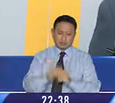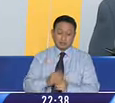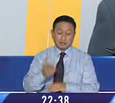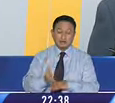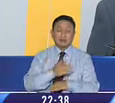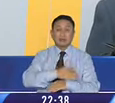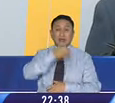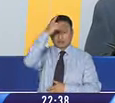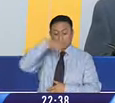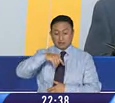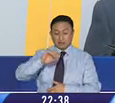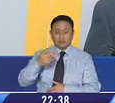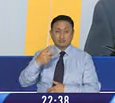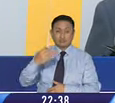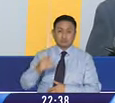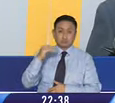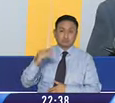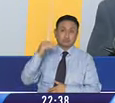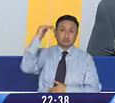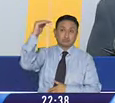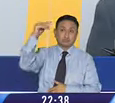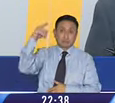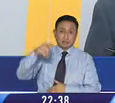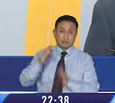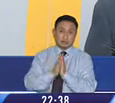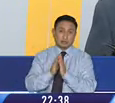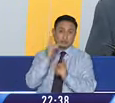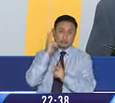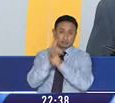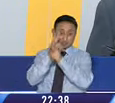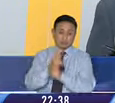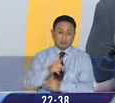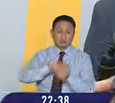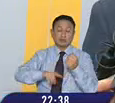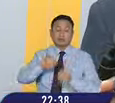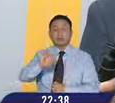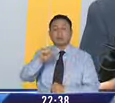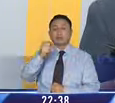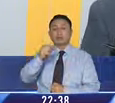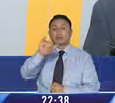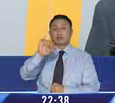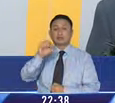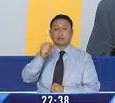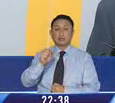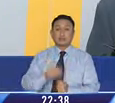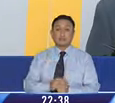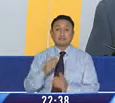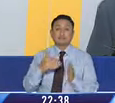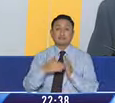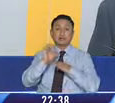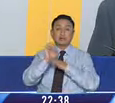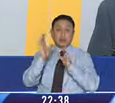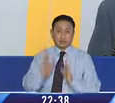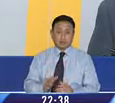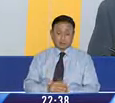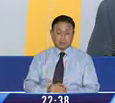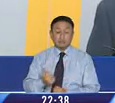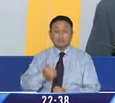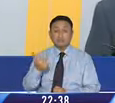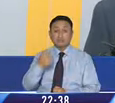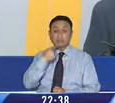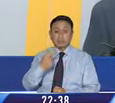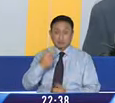sentencia de segunda instancia en la acción de protección planteada por los hermanos Isaías contra el Estado ecuatoriano a efectos de obtener